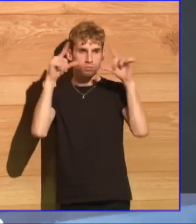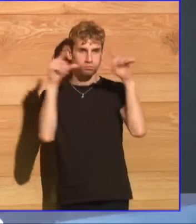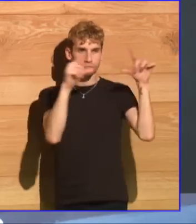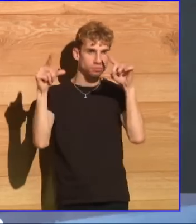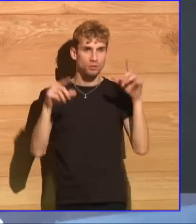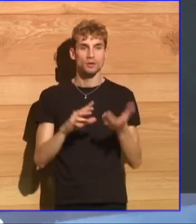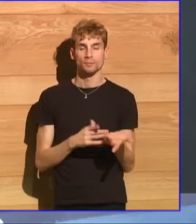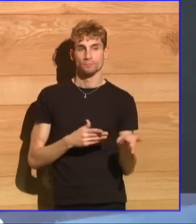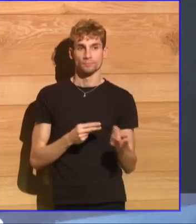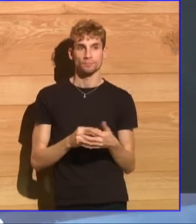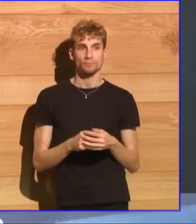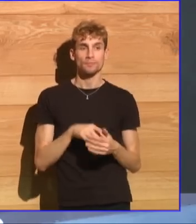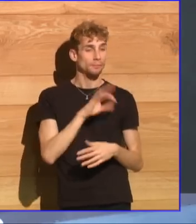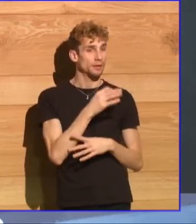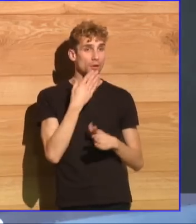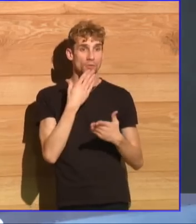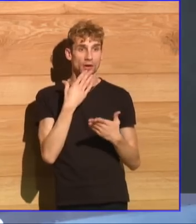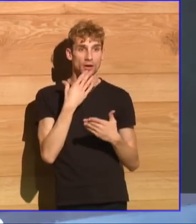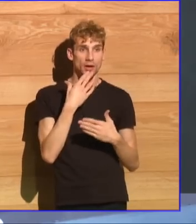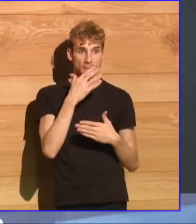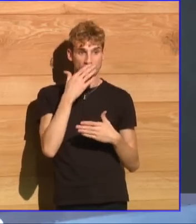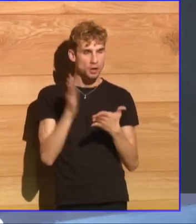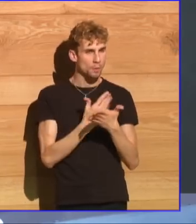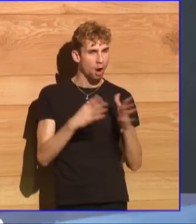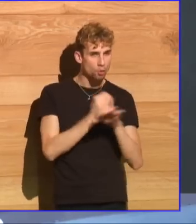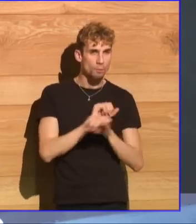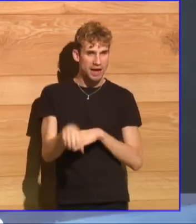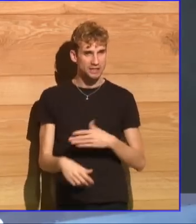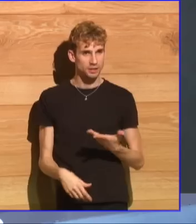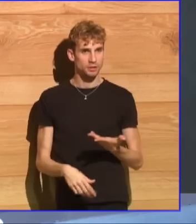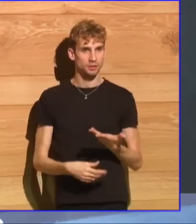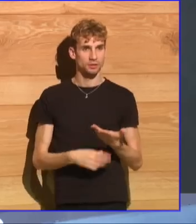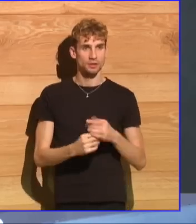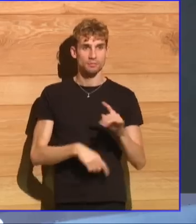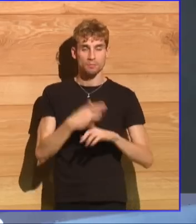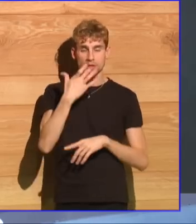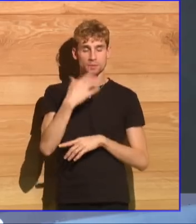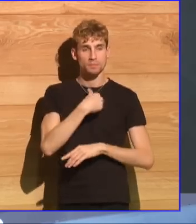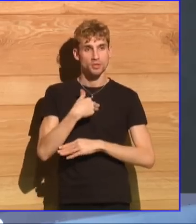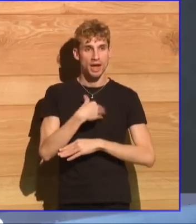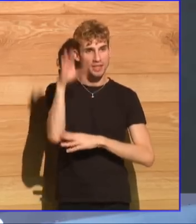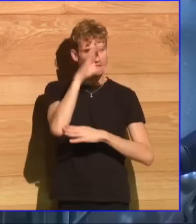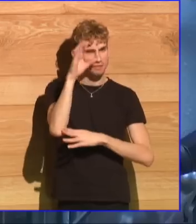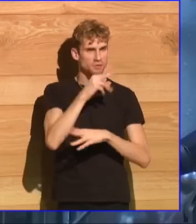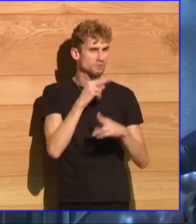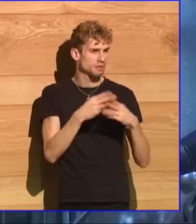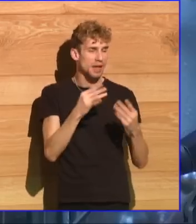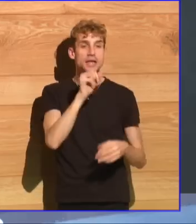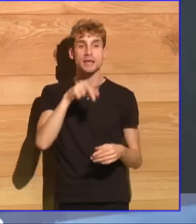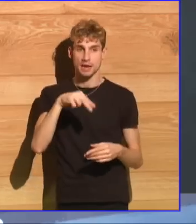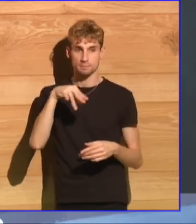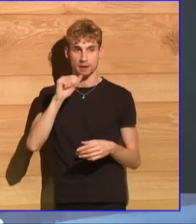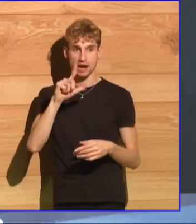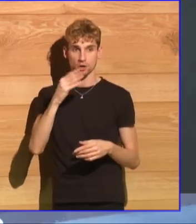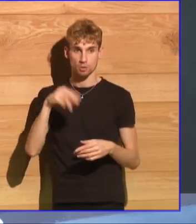cierto lo que dice Juan, que la novela tiene más oscuridad, incluso el personaje del científico, que se llama Ian Malcolm. Ian